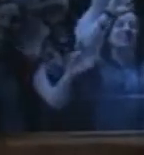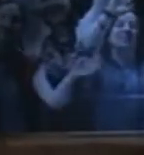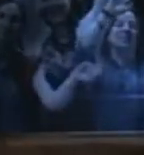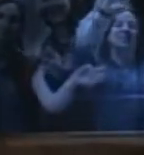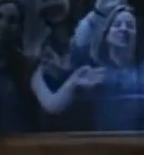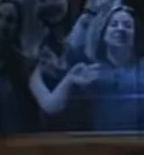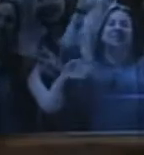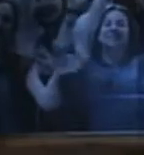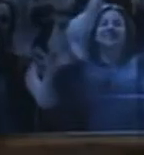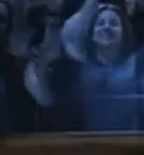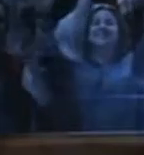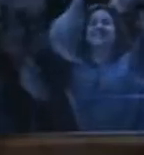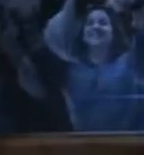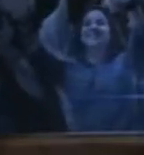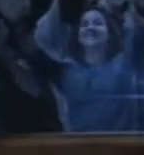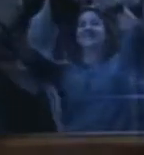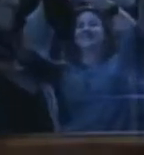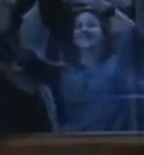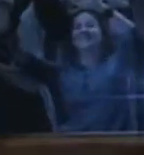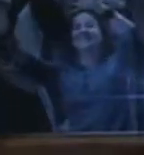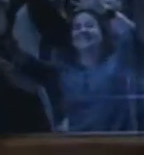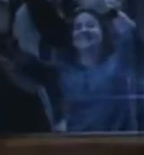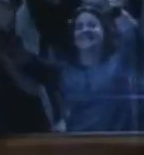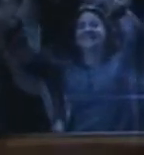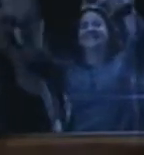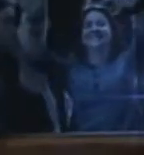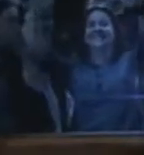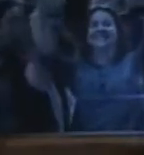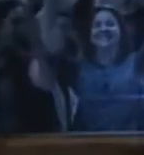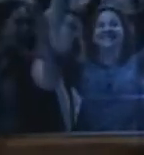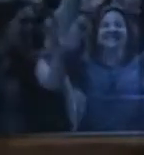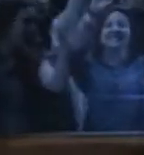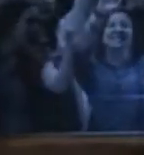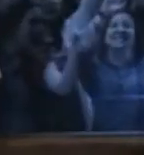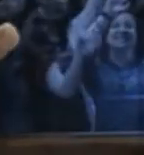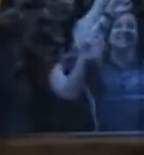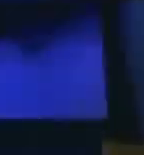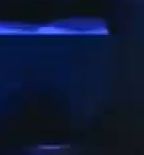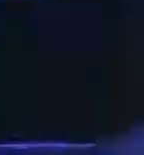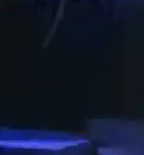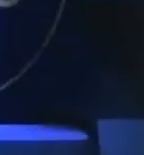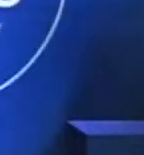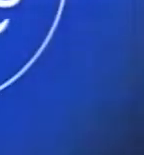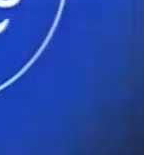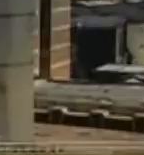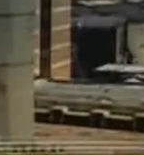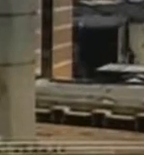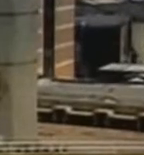que en el prepago Tigo, tu saldo sí que rinde. Ahora sí, cántemele todo el disco. O échese un bis.